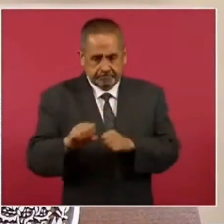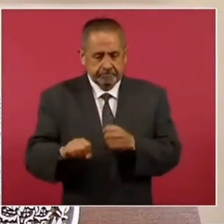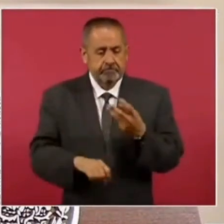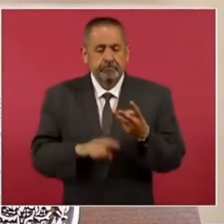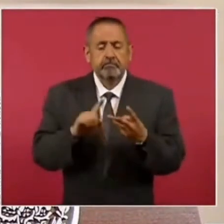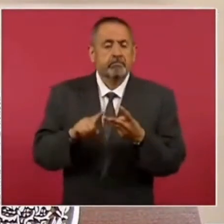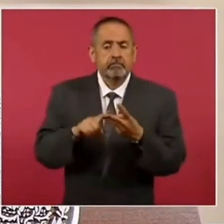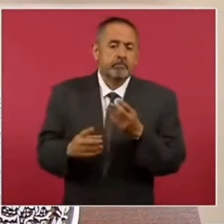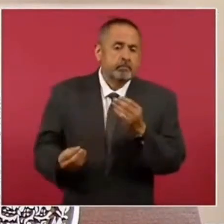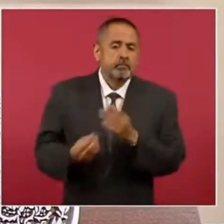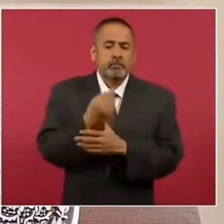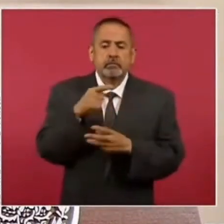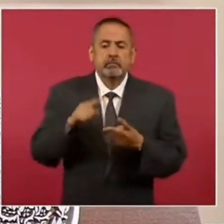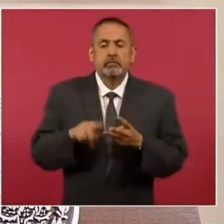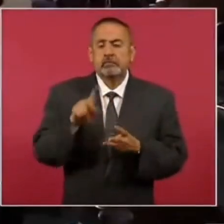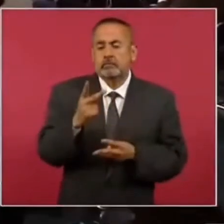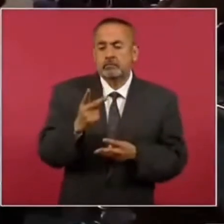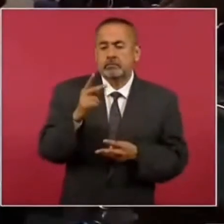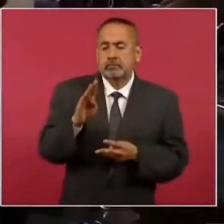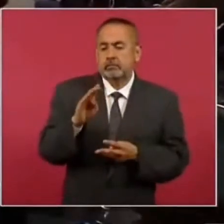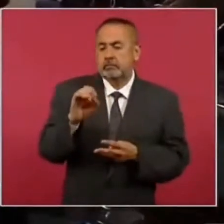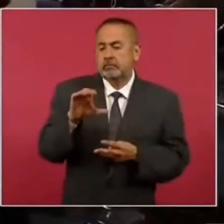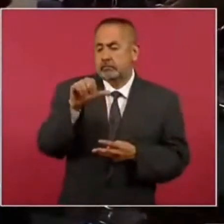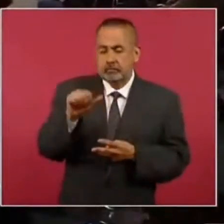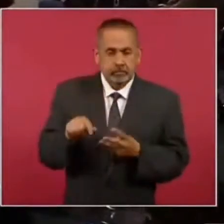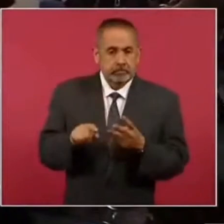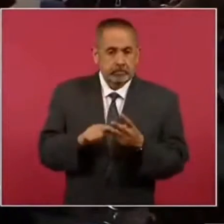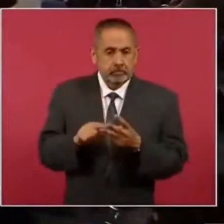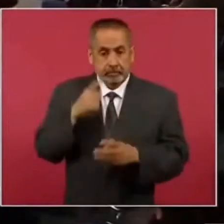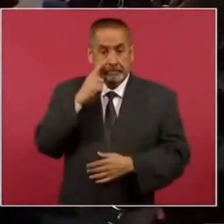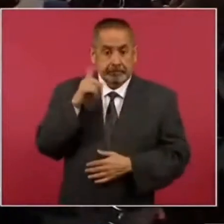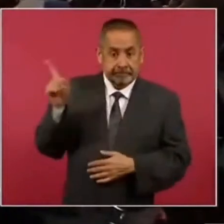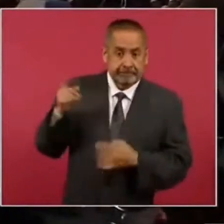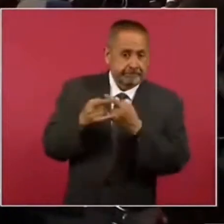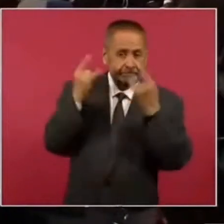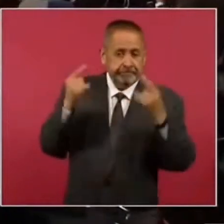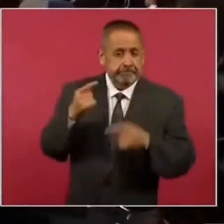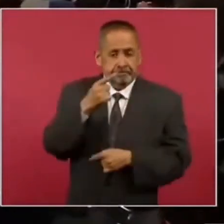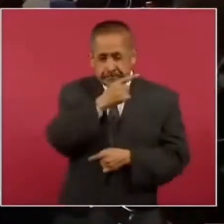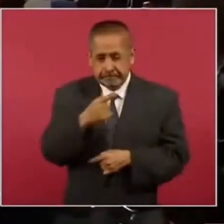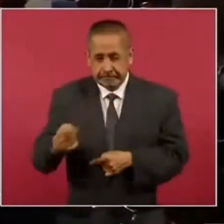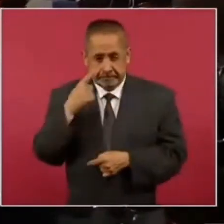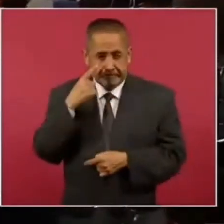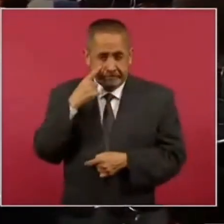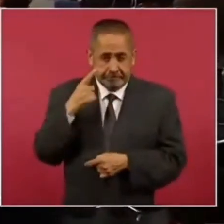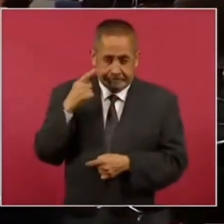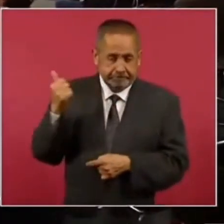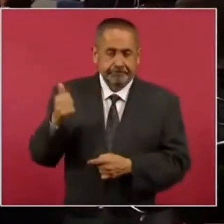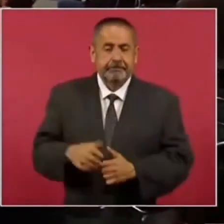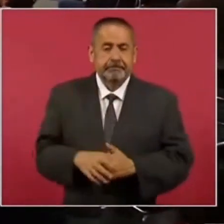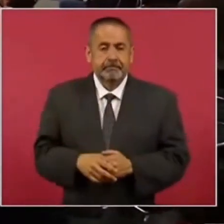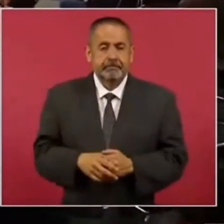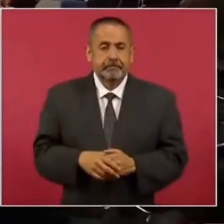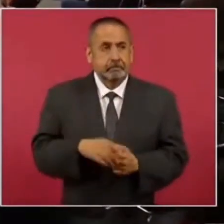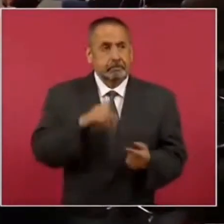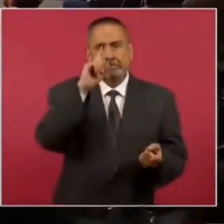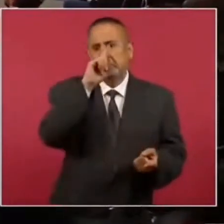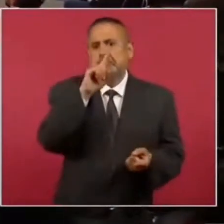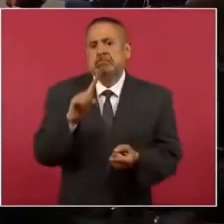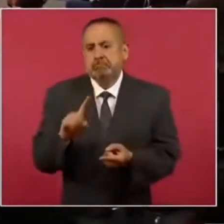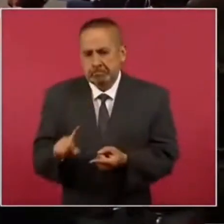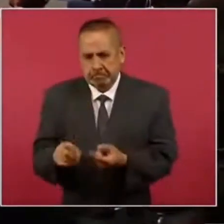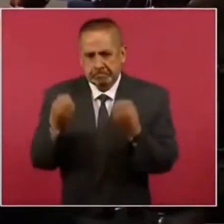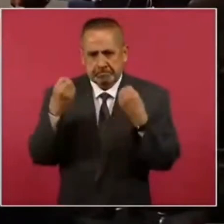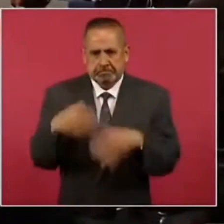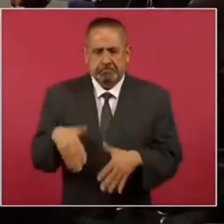nueva refinería de Dos Bocas. Esta es la histórica, la que les hablaba yo. ¿Cómo se cayó?